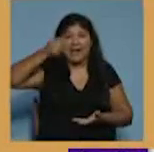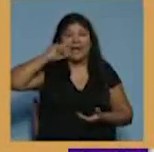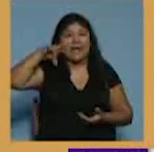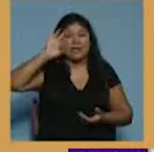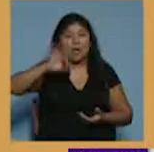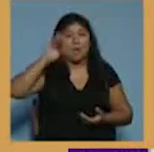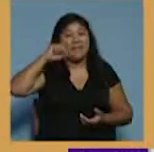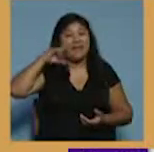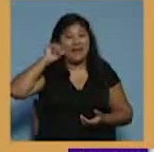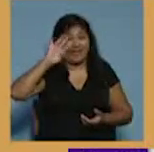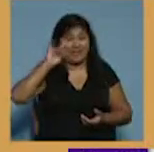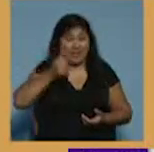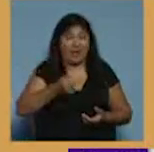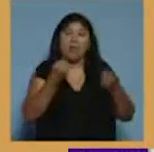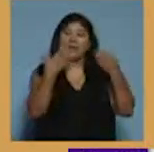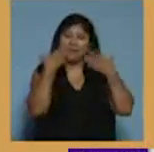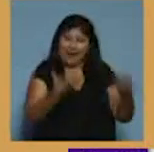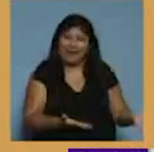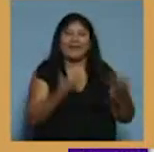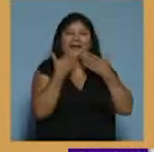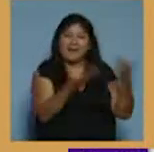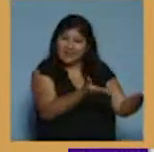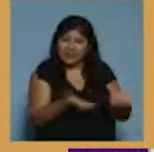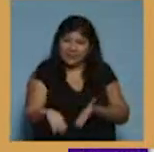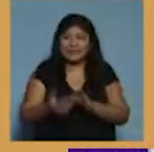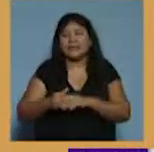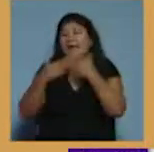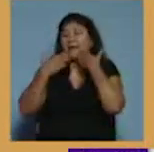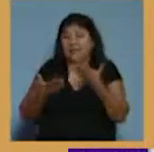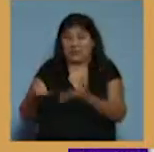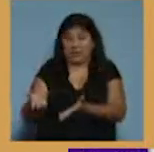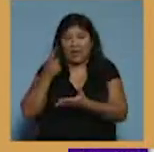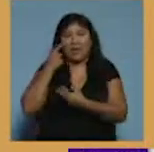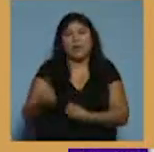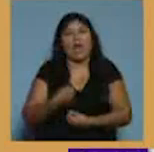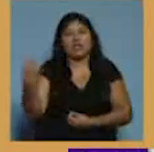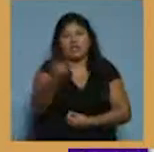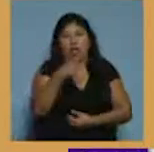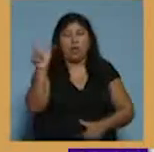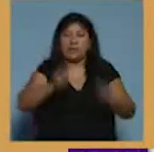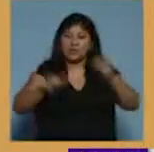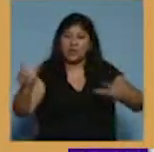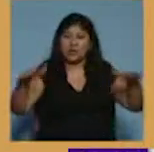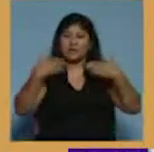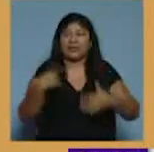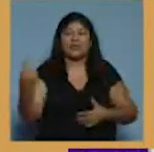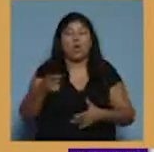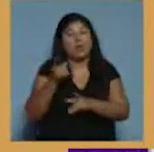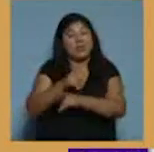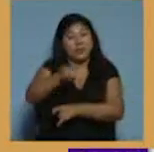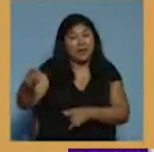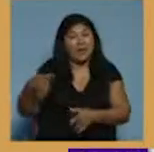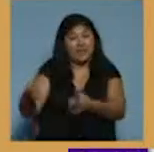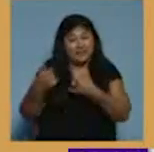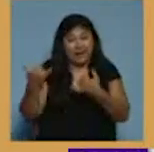gracias por acompañarnos muchas gracias a ustedes ya toda la audiencia que siempre que necesitan me convocan pues